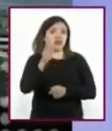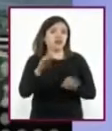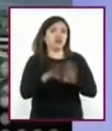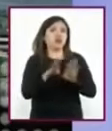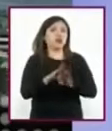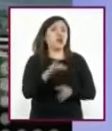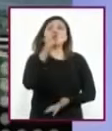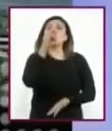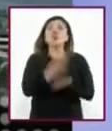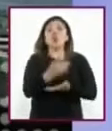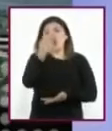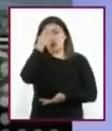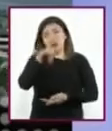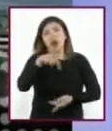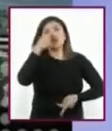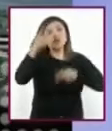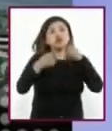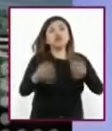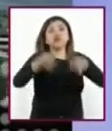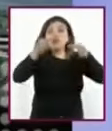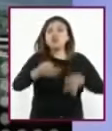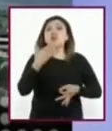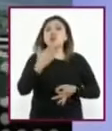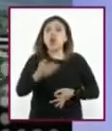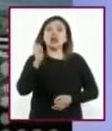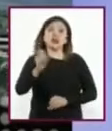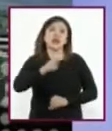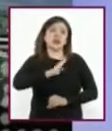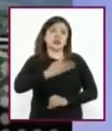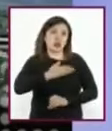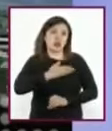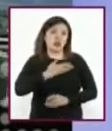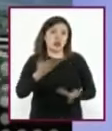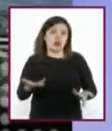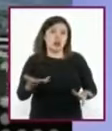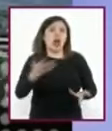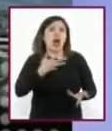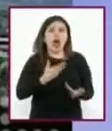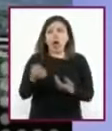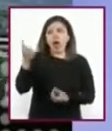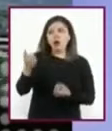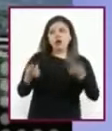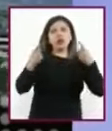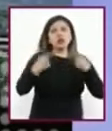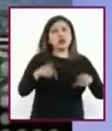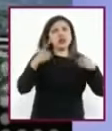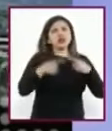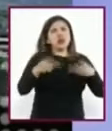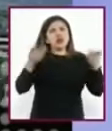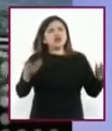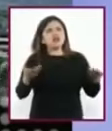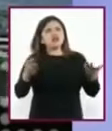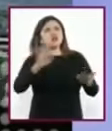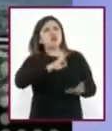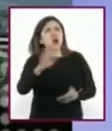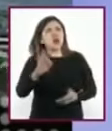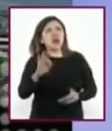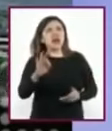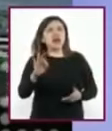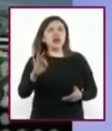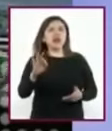que una forma correcta de hablar que es el español. Entonces, o sea, hay personas que tuvieron, o